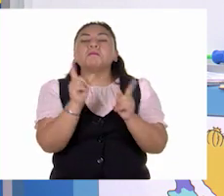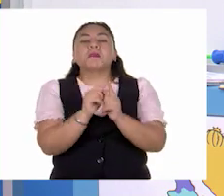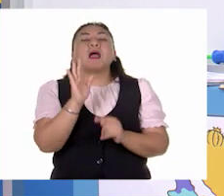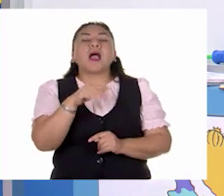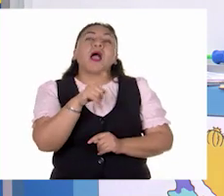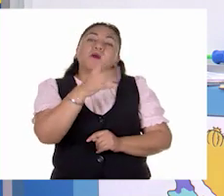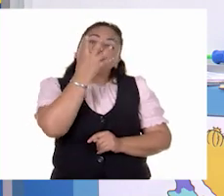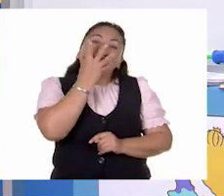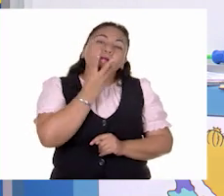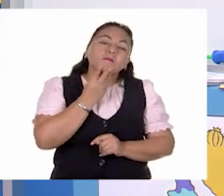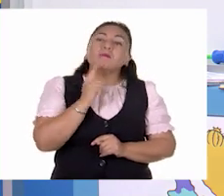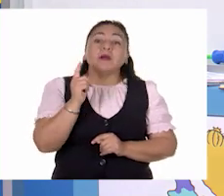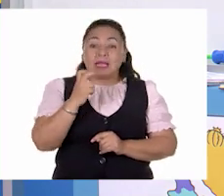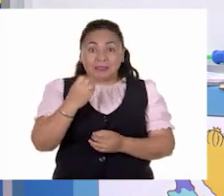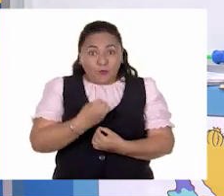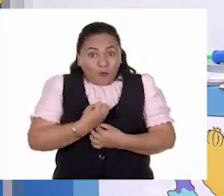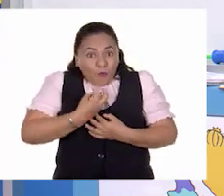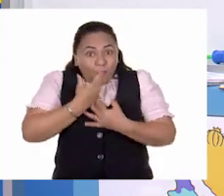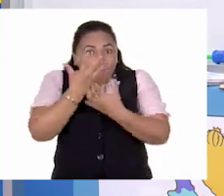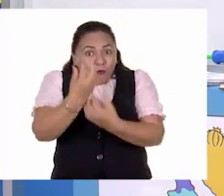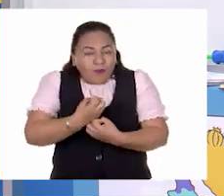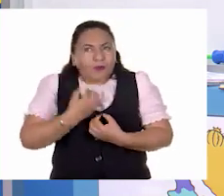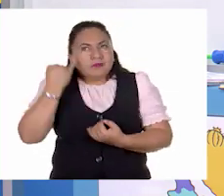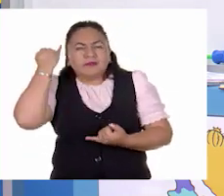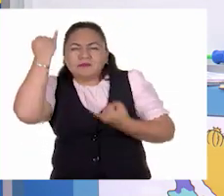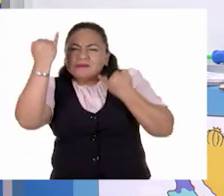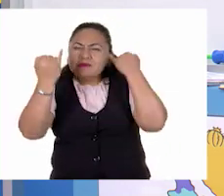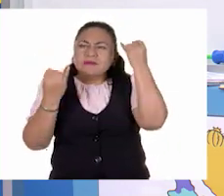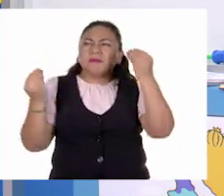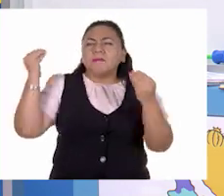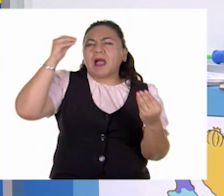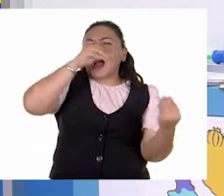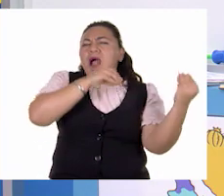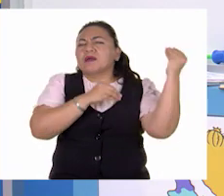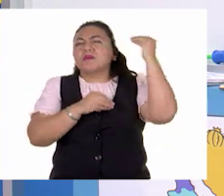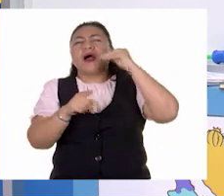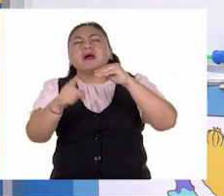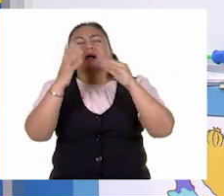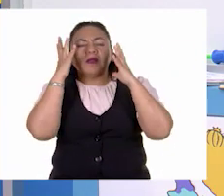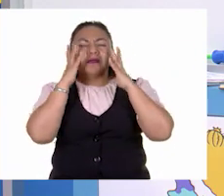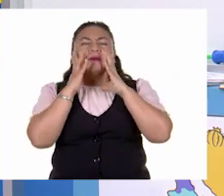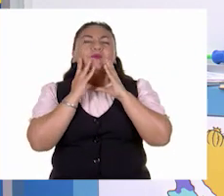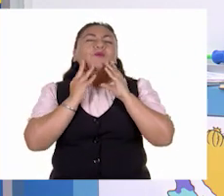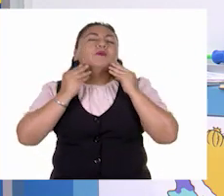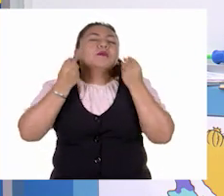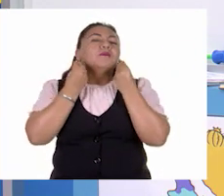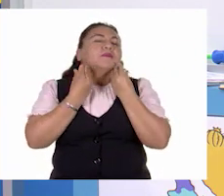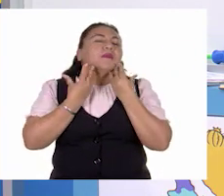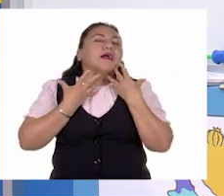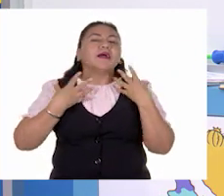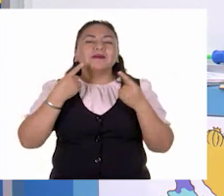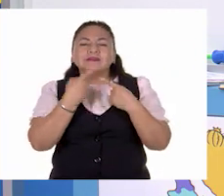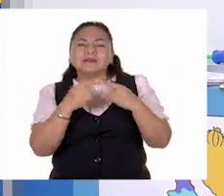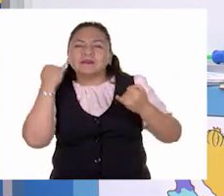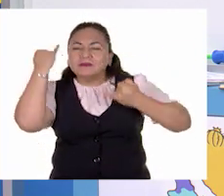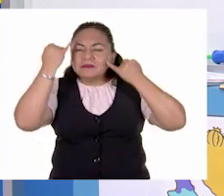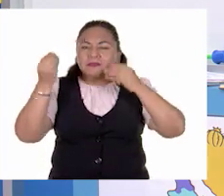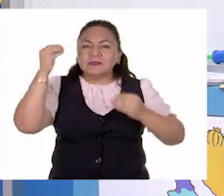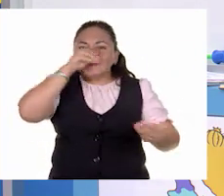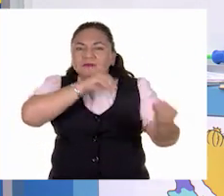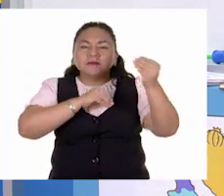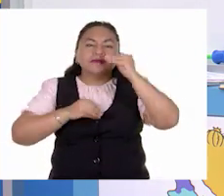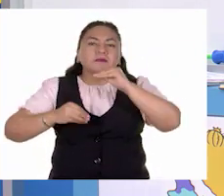bonita. La magia de la poesía consiste en hacer vivir experiencias en el lector o quien escucha que pueden